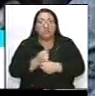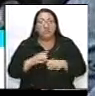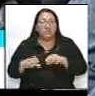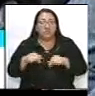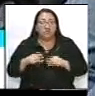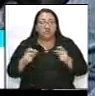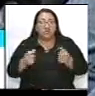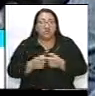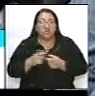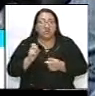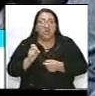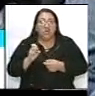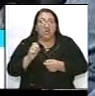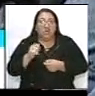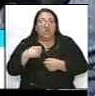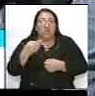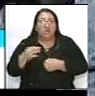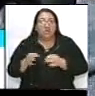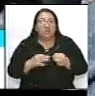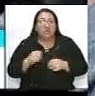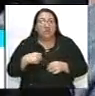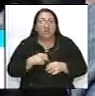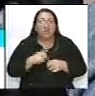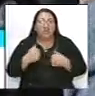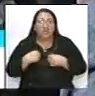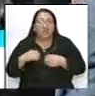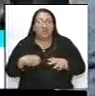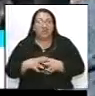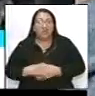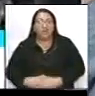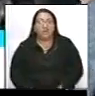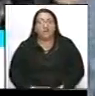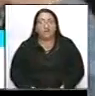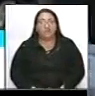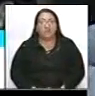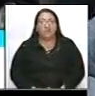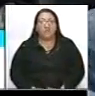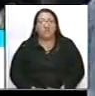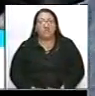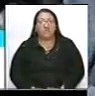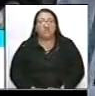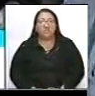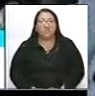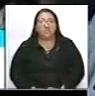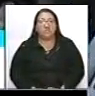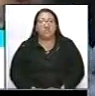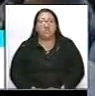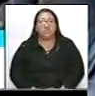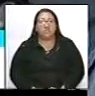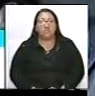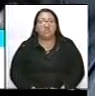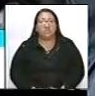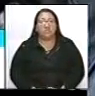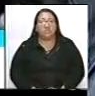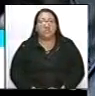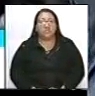en la Comisión de Ética y que siempre hemos dicho que nosotros tenemos que actuar en función a las evidencias y no a la persona, presidenta,